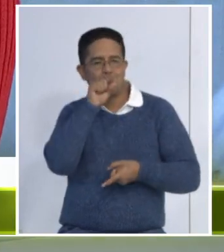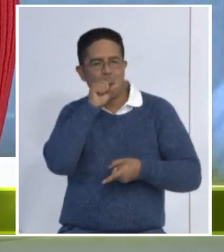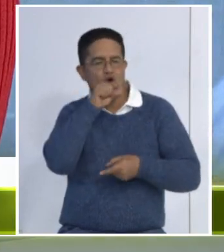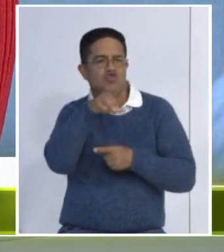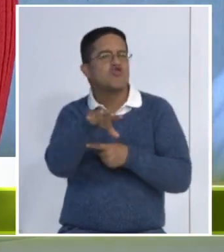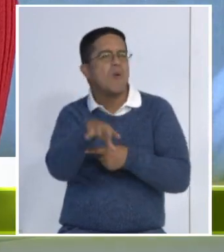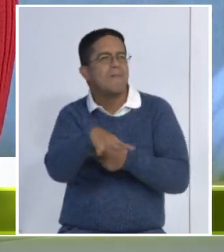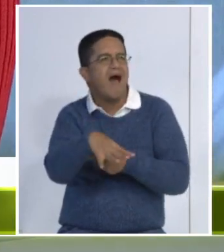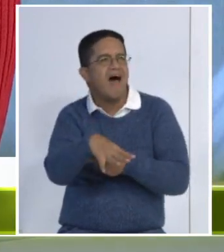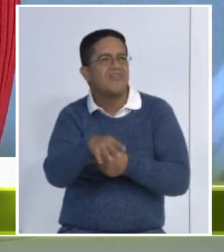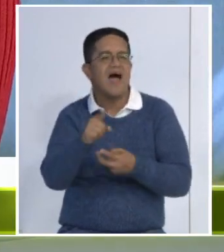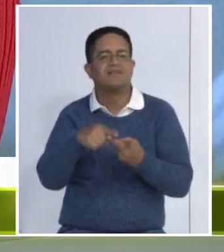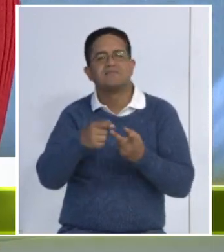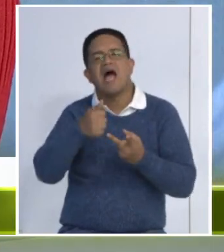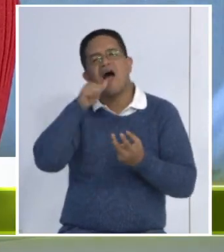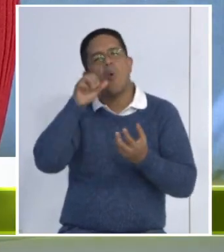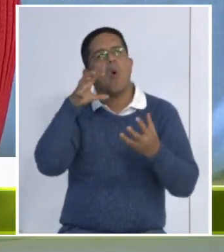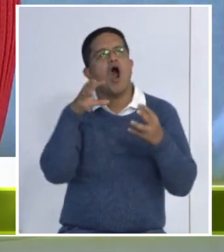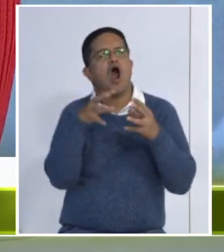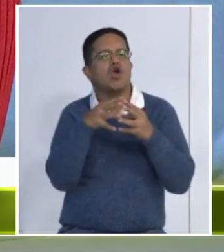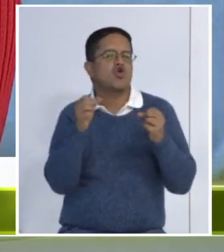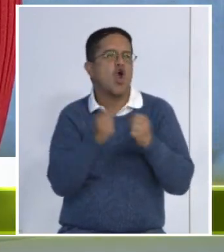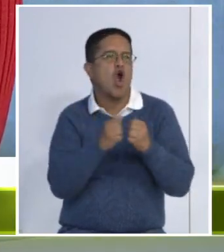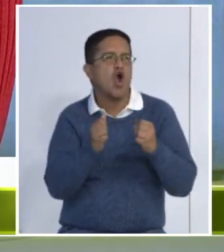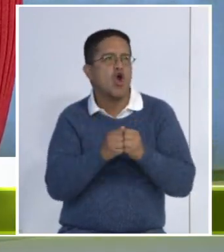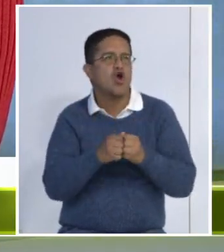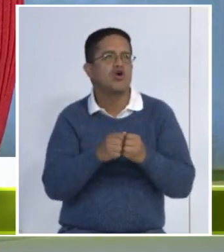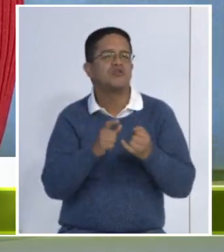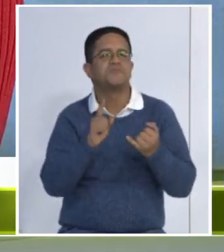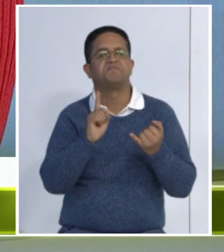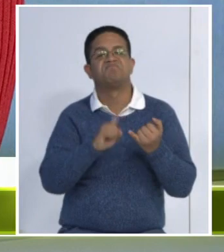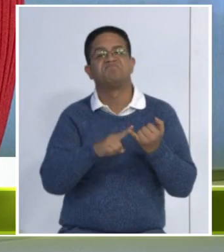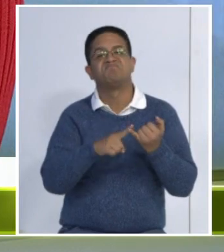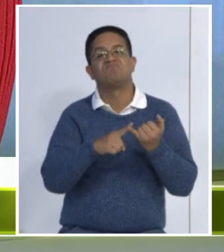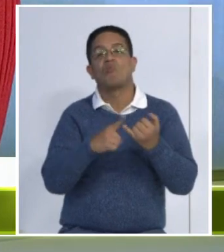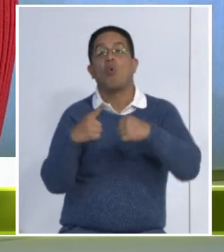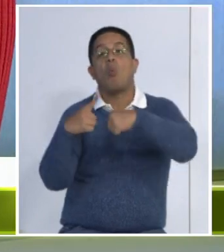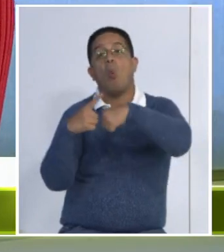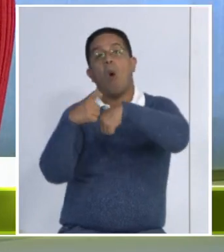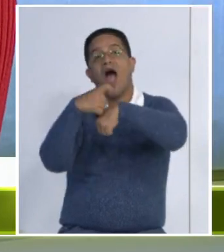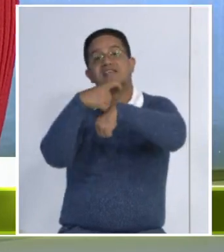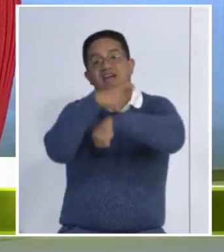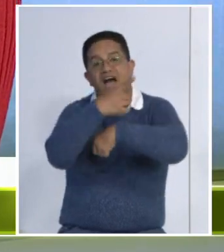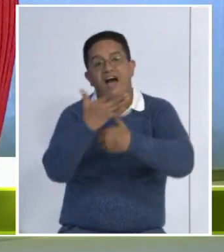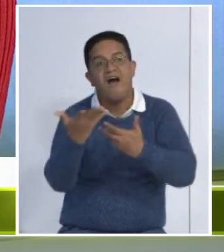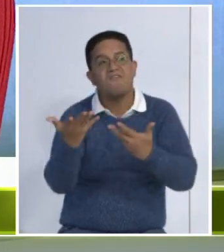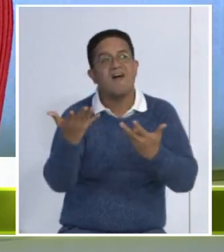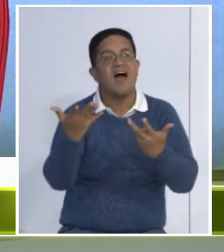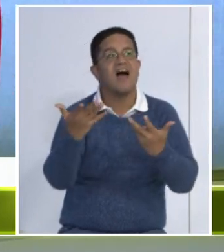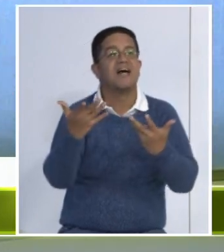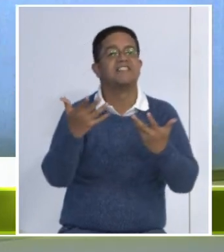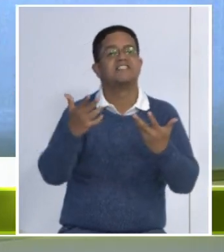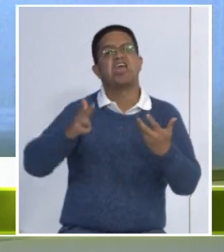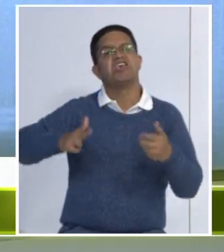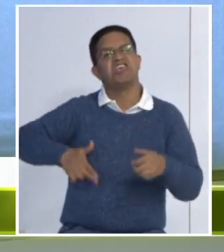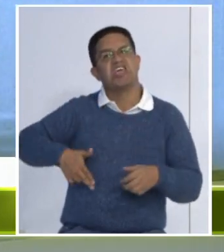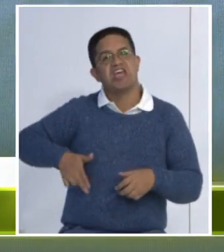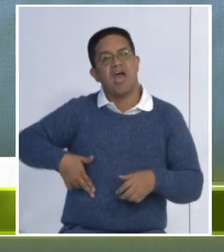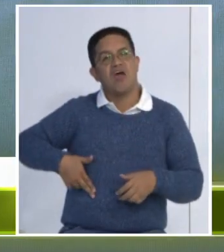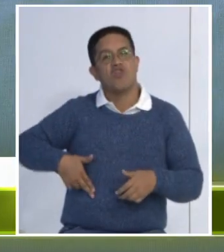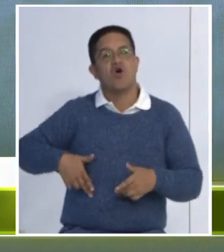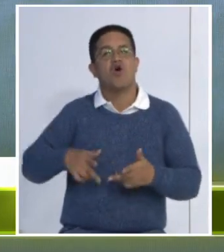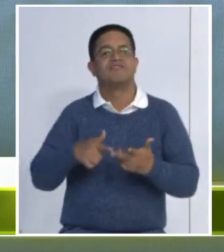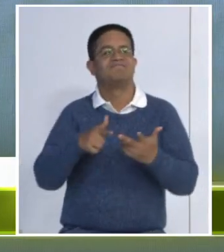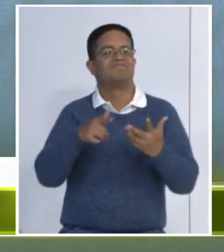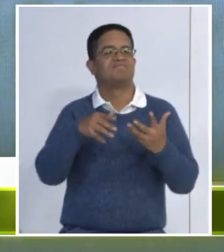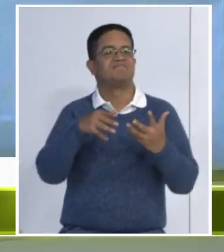al paciente agua de coco, jugo de guayaba con pimentón, hígado de Tomate res, de árbol. tomate